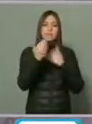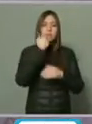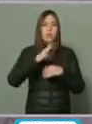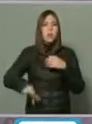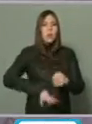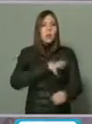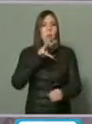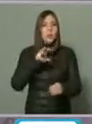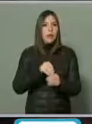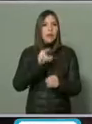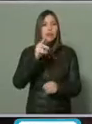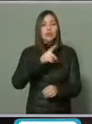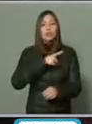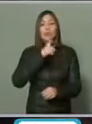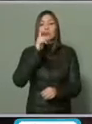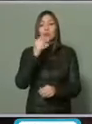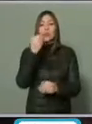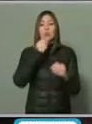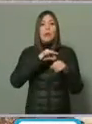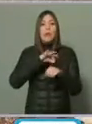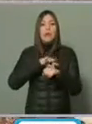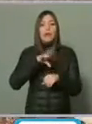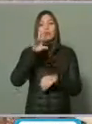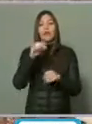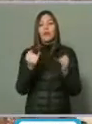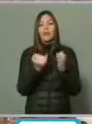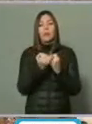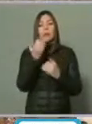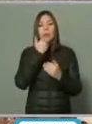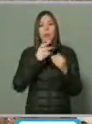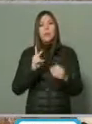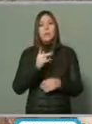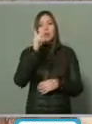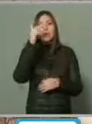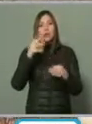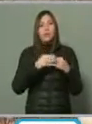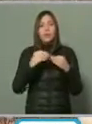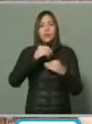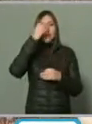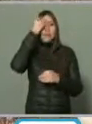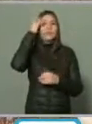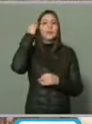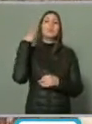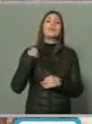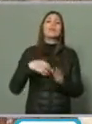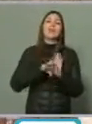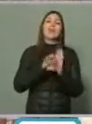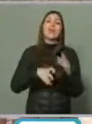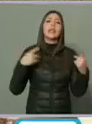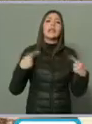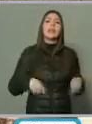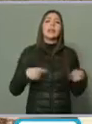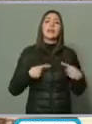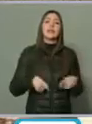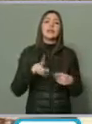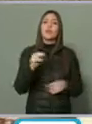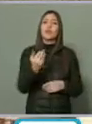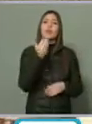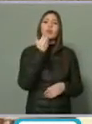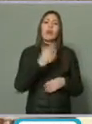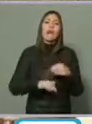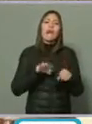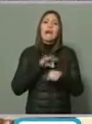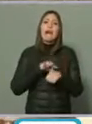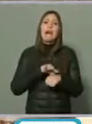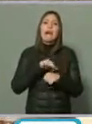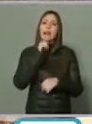más dedicarnos a los animales, sino también dedicarnos a los productos vegetales. ¿Qué pasa cuando una persona es vegana, Alicia? ¿De dónde entonces